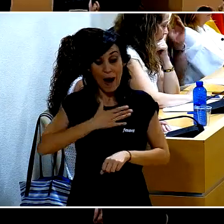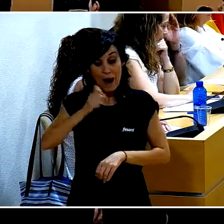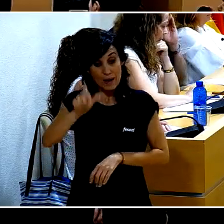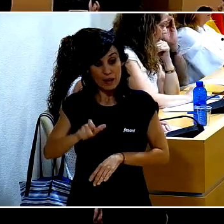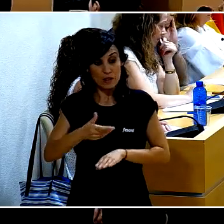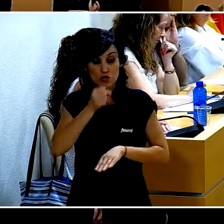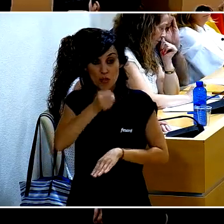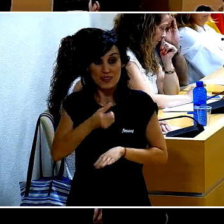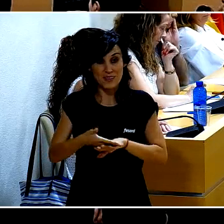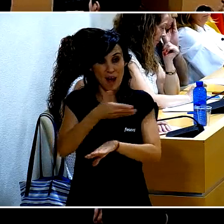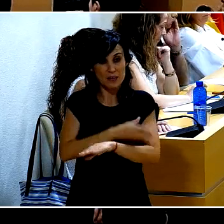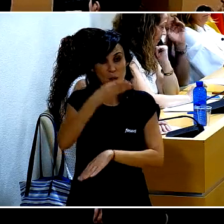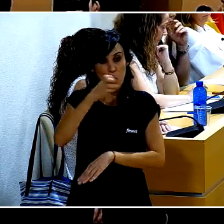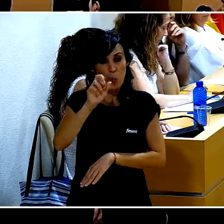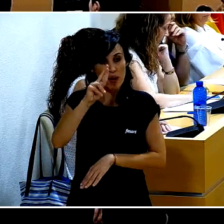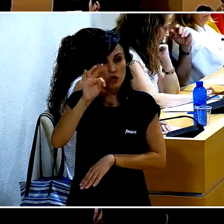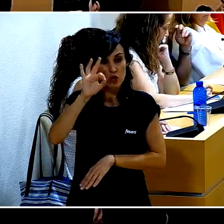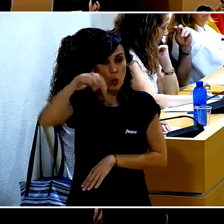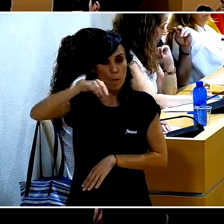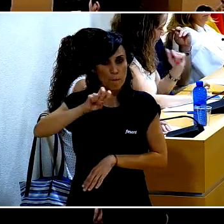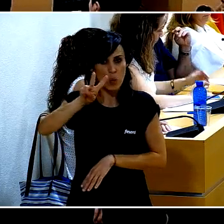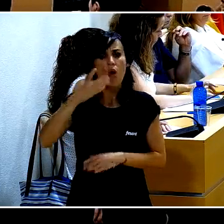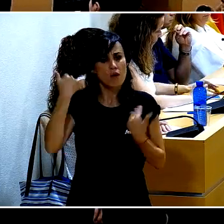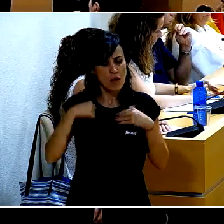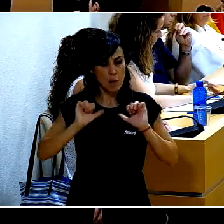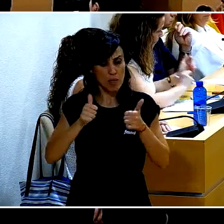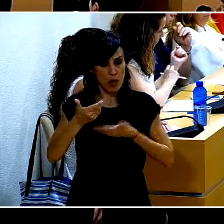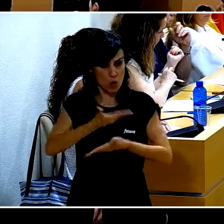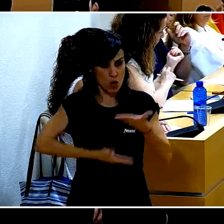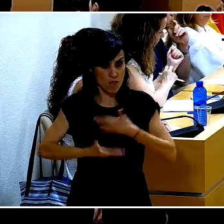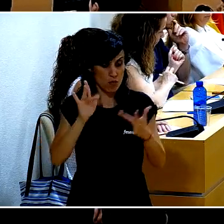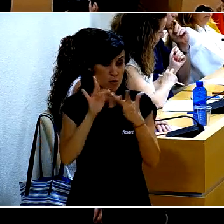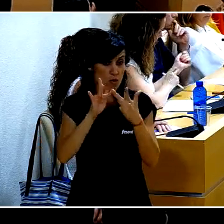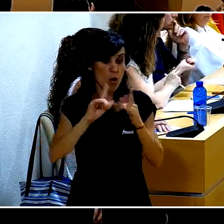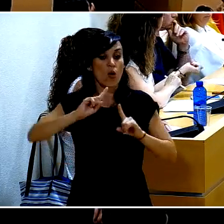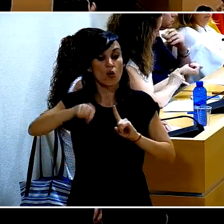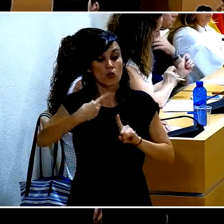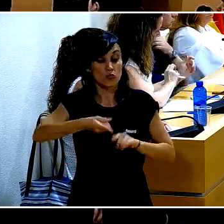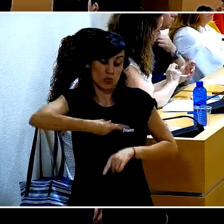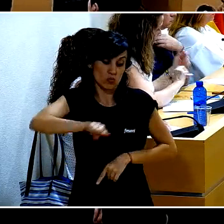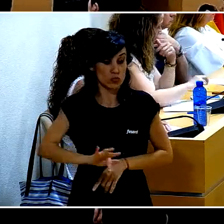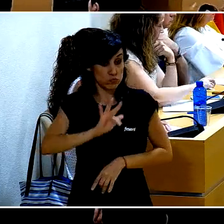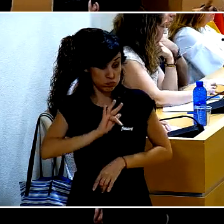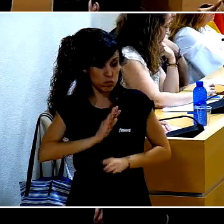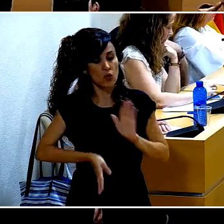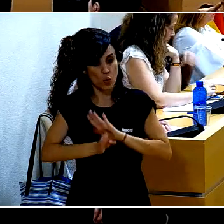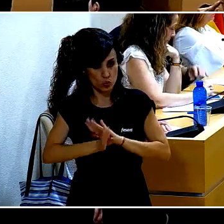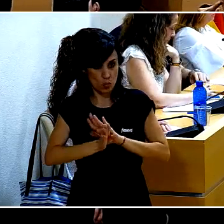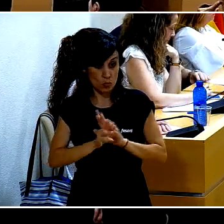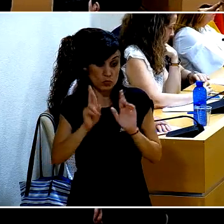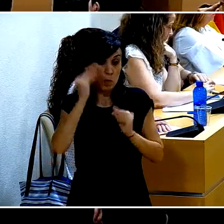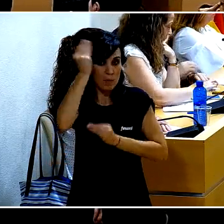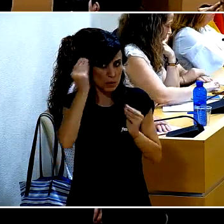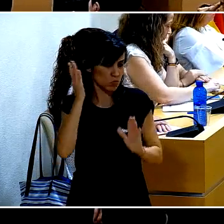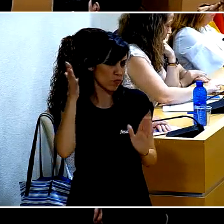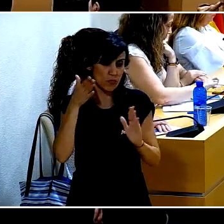socialista, Bertomeu Bas, ya había iniciado esa senda de colaboración que nosotros continuamos y que pensamos continuar siempre en el futuro.